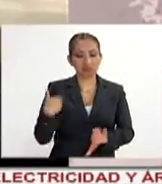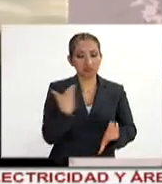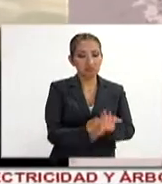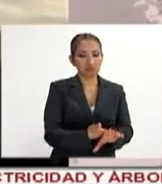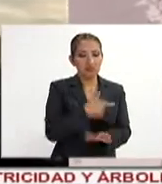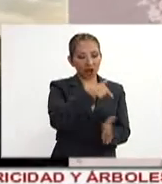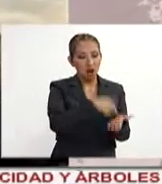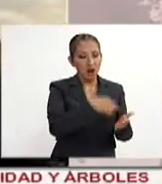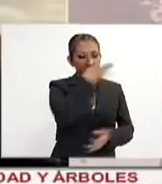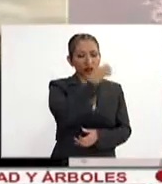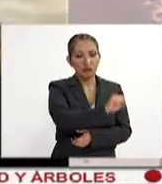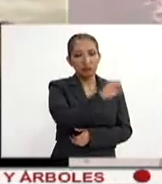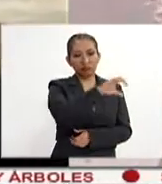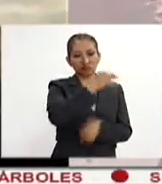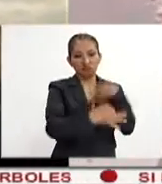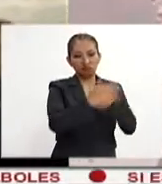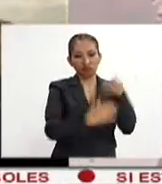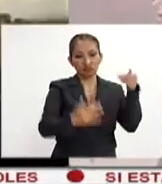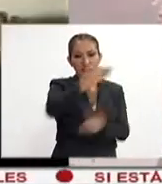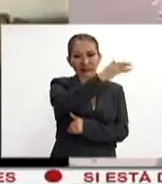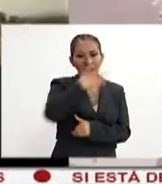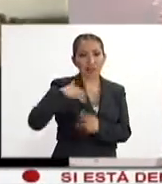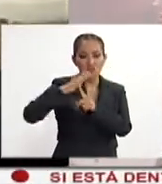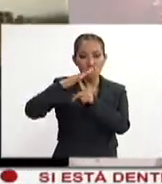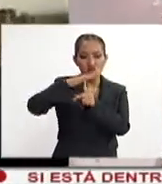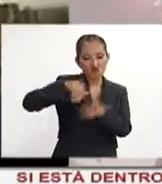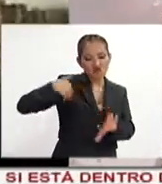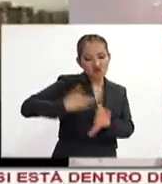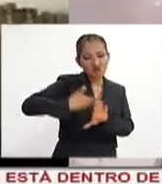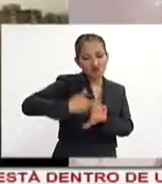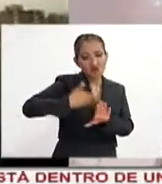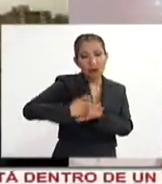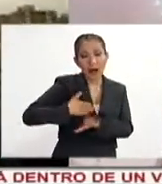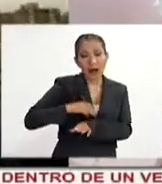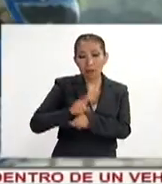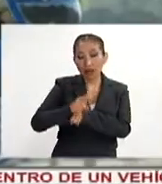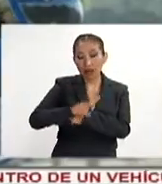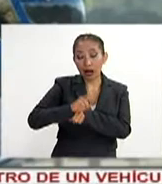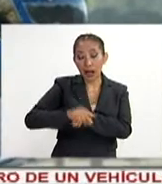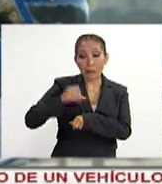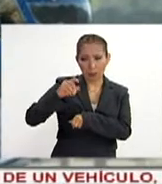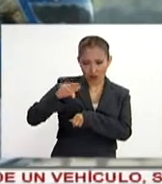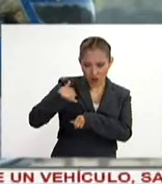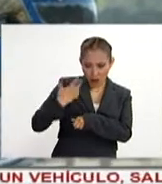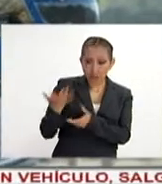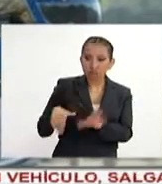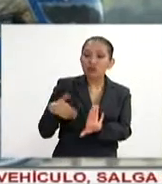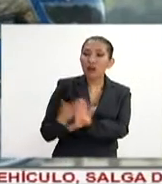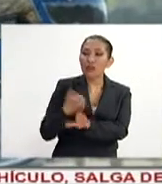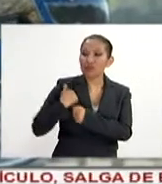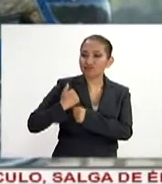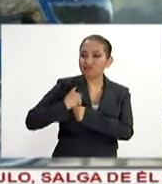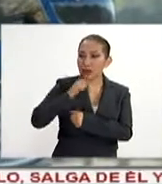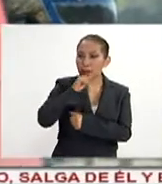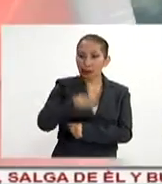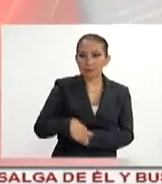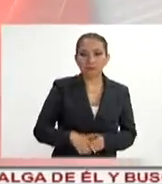Atacan la sede del Tribunal Supremo de Venezuela desde un helicóptero. Nicolás Maduro promete el uso de la fuerza militar.